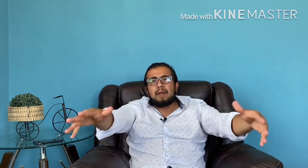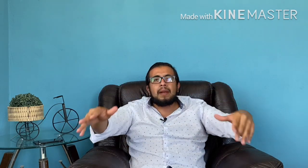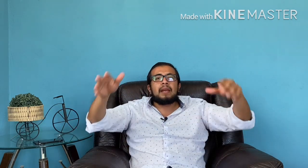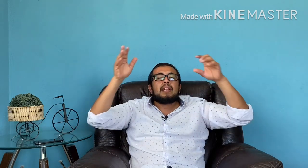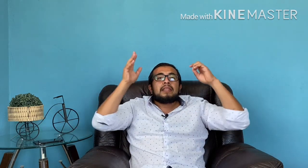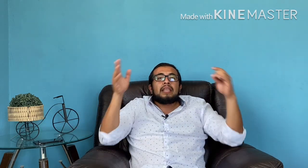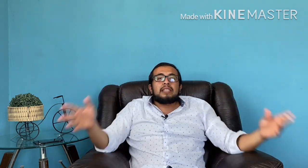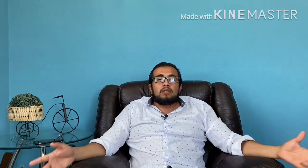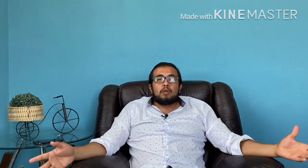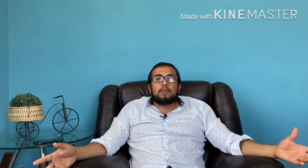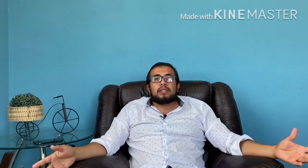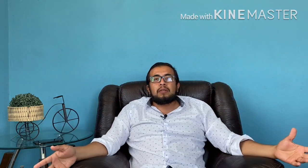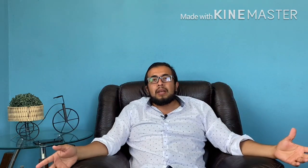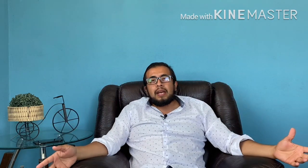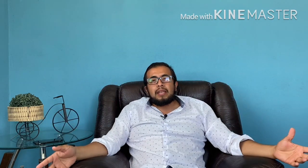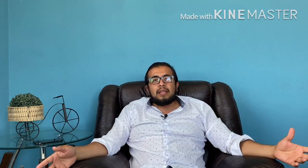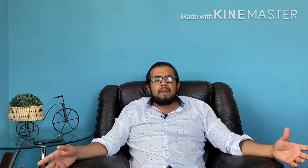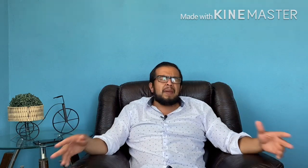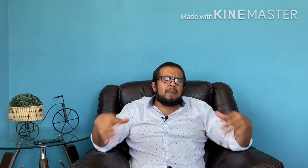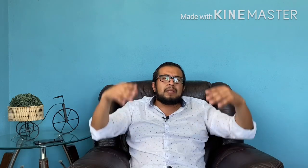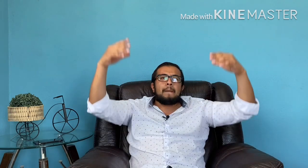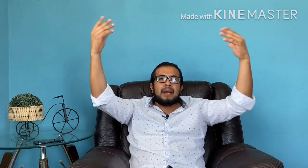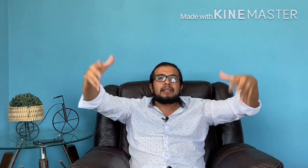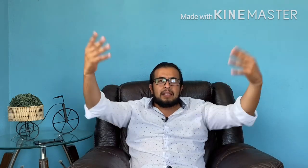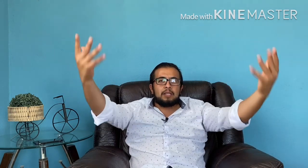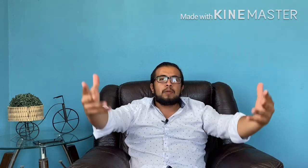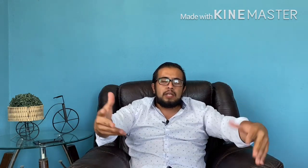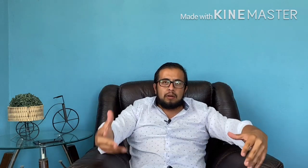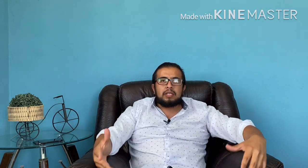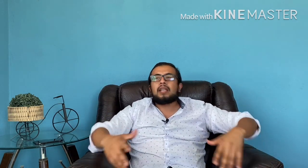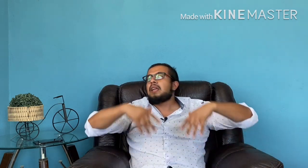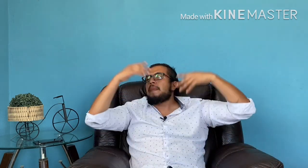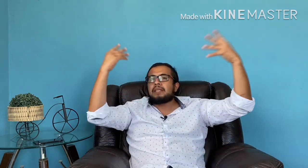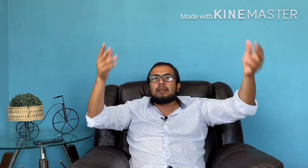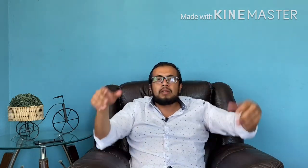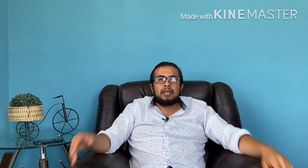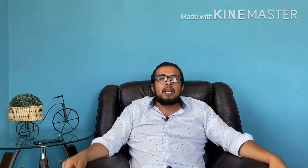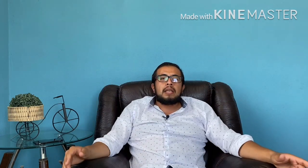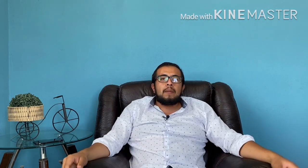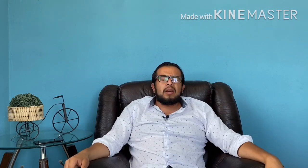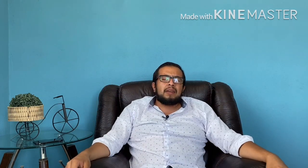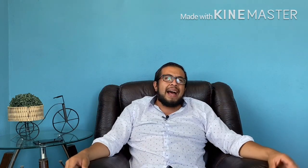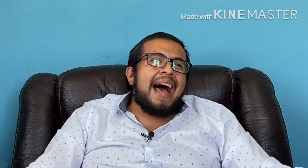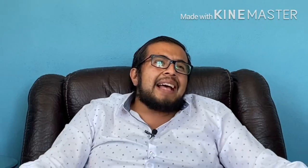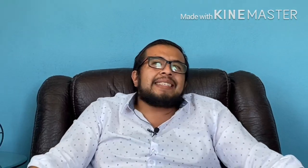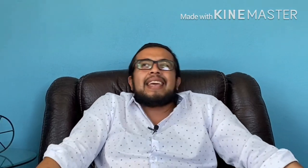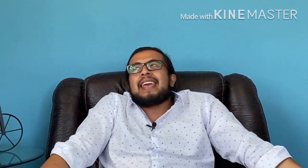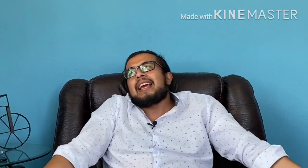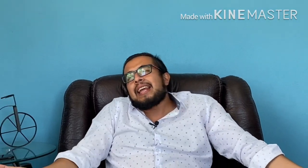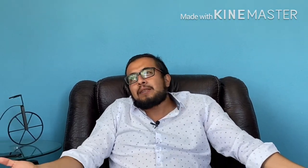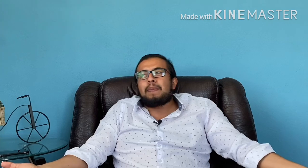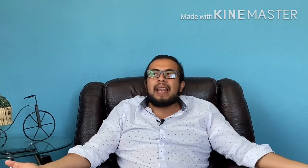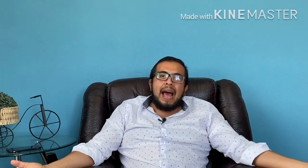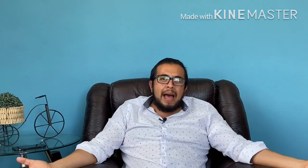es terrible, 18% en caída del PIB, o sea, más del 10% de lo que se tenía, más del 12%, ya lo que dijo,